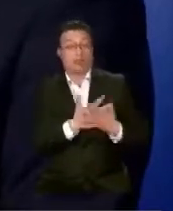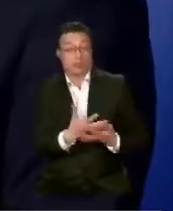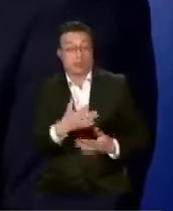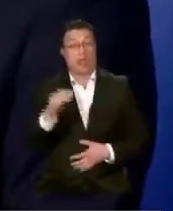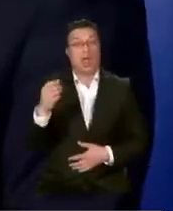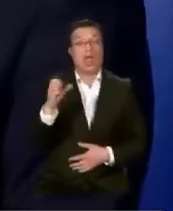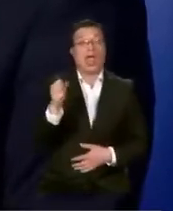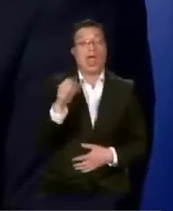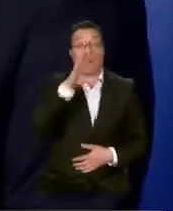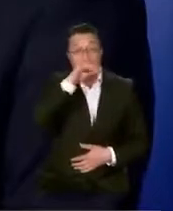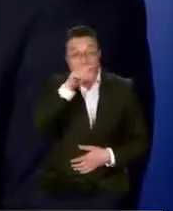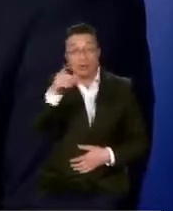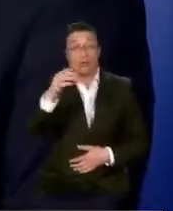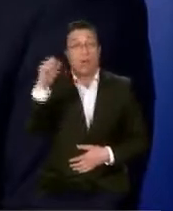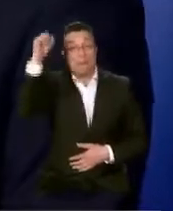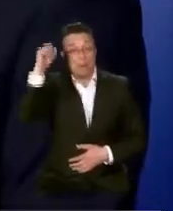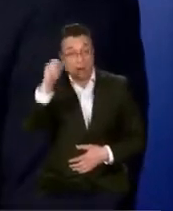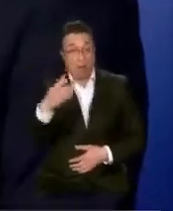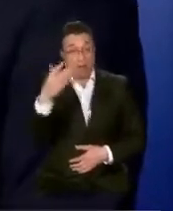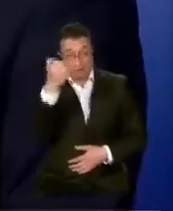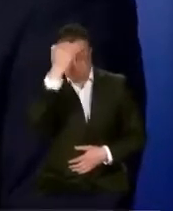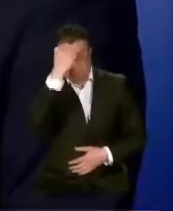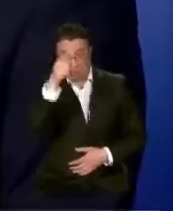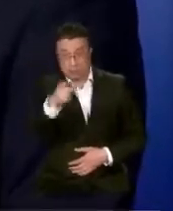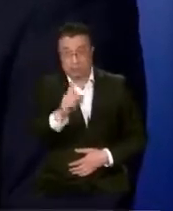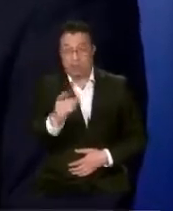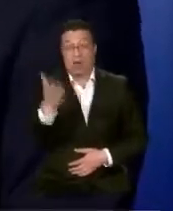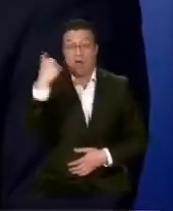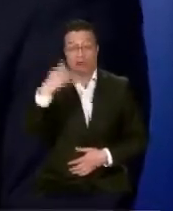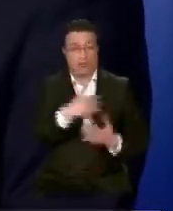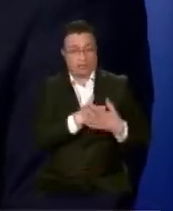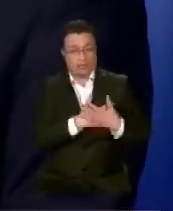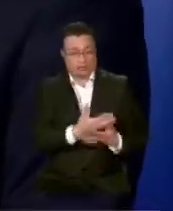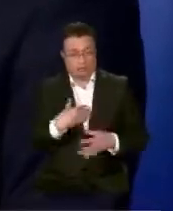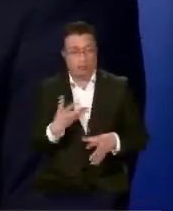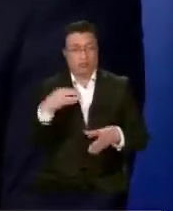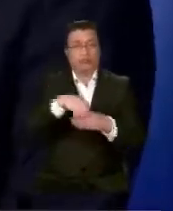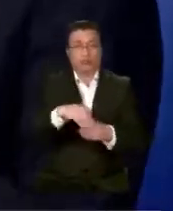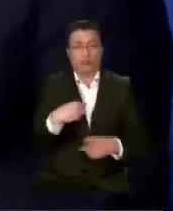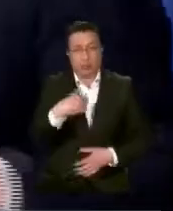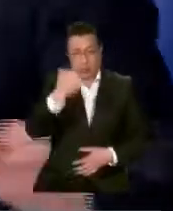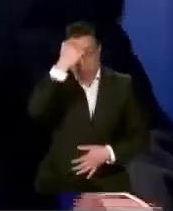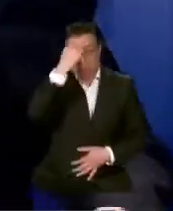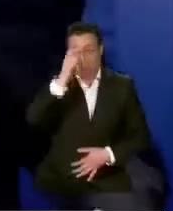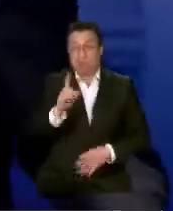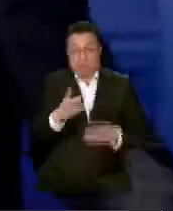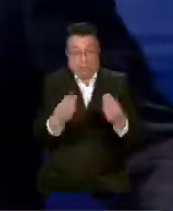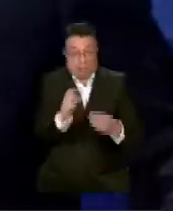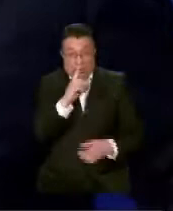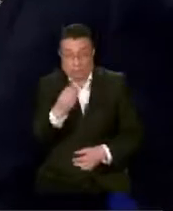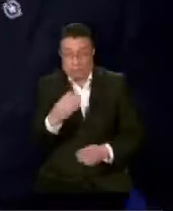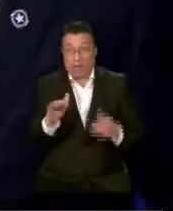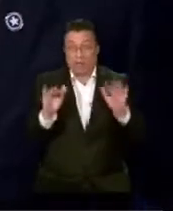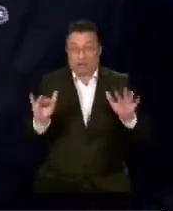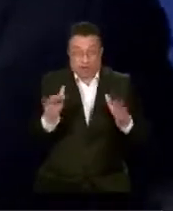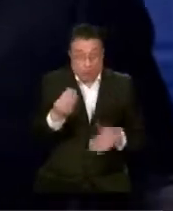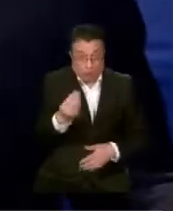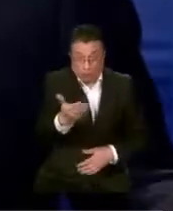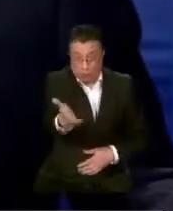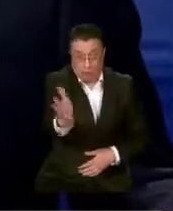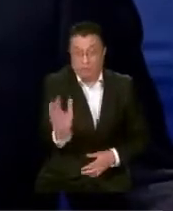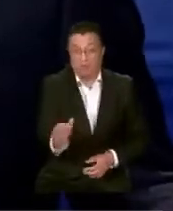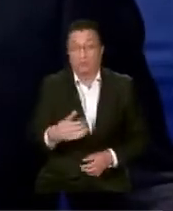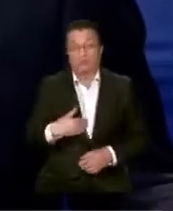Frei, de Piñera. No, para nada. Del primer gobierno de Bachelet donde fui parte, no. No, está bien, está bien. Creo sí, que está bien, te sientes cómodo con todo. Una